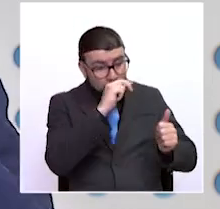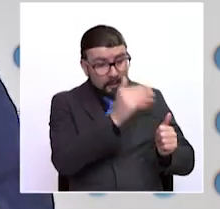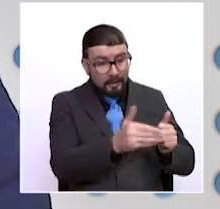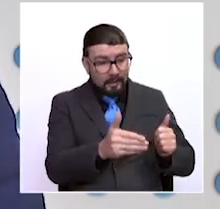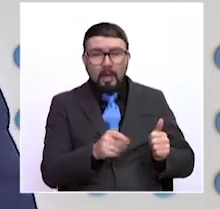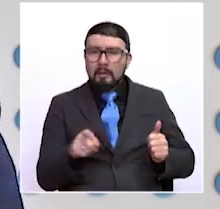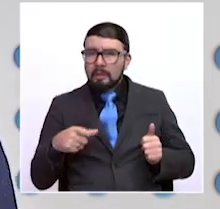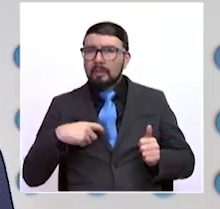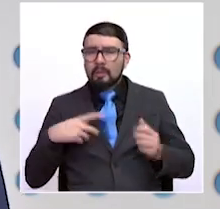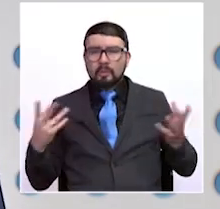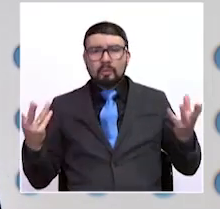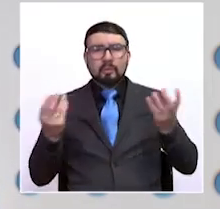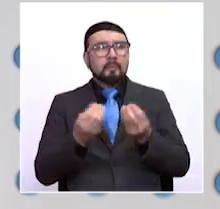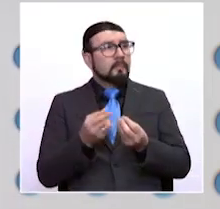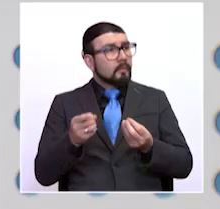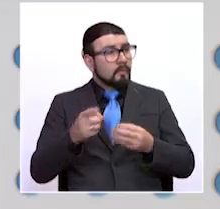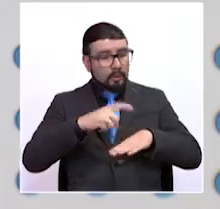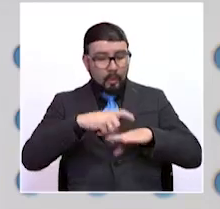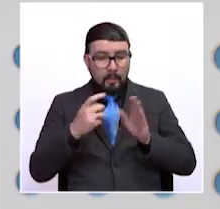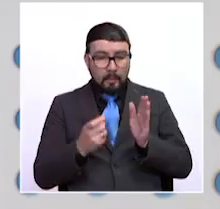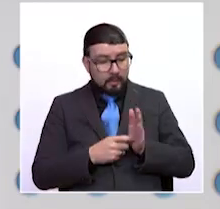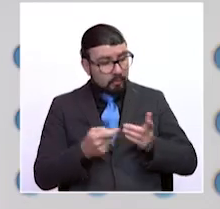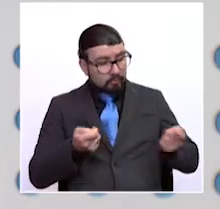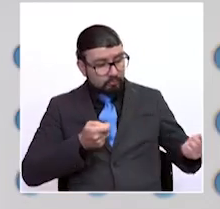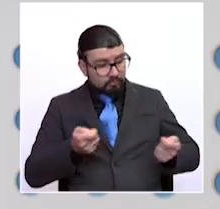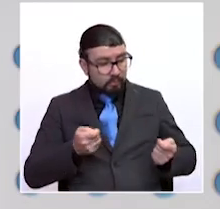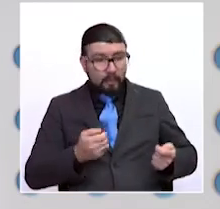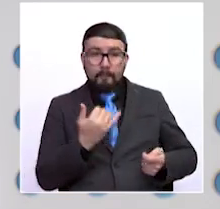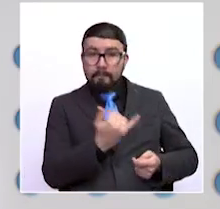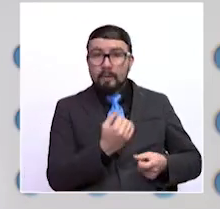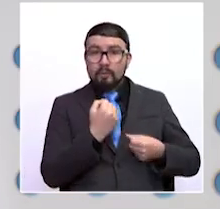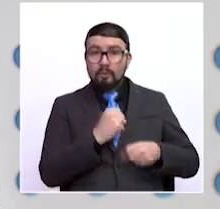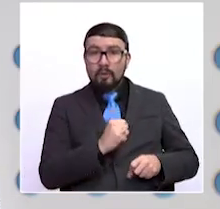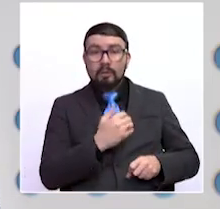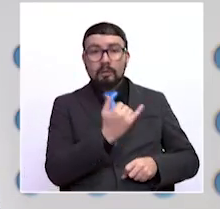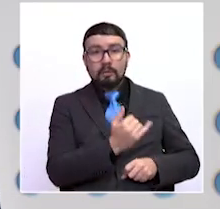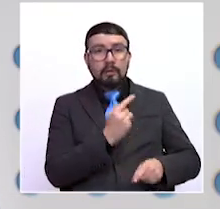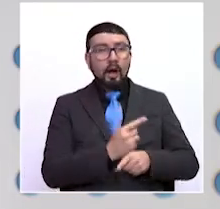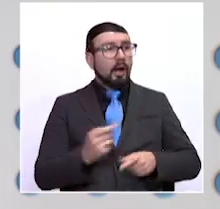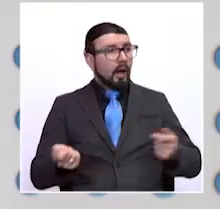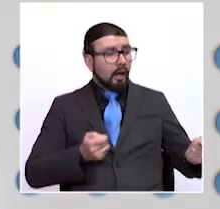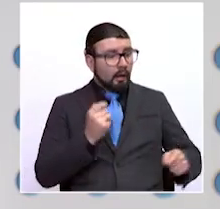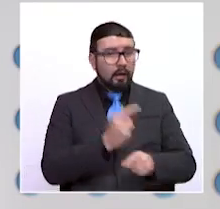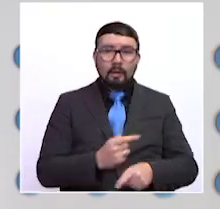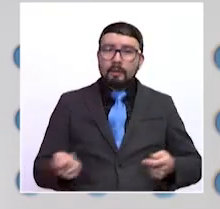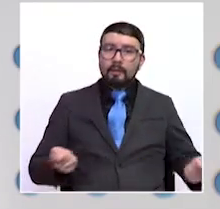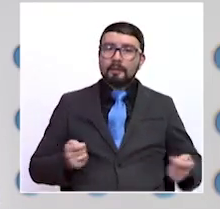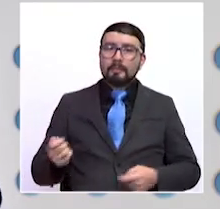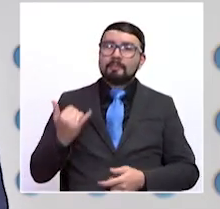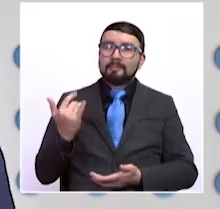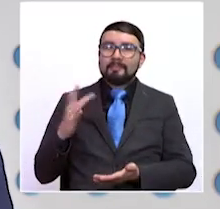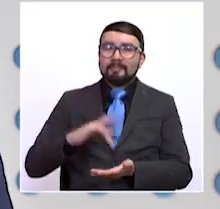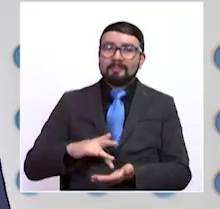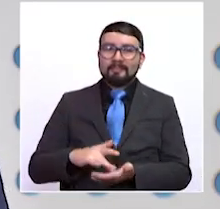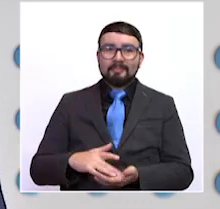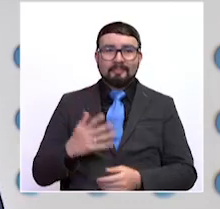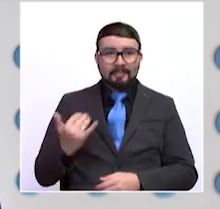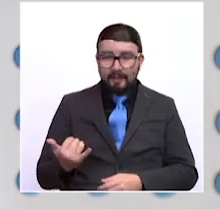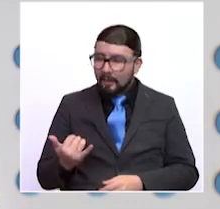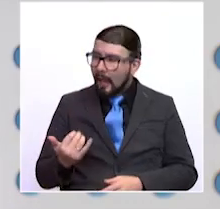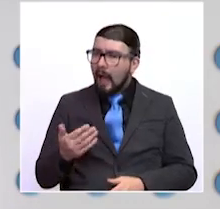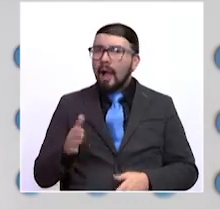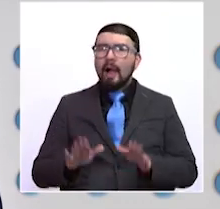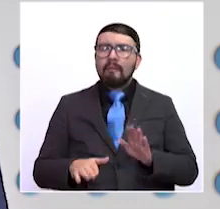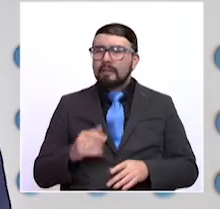equipo completo, multidisciplinario, para el tratamiento de los niños. Pero por favor, papás, a veces